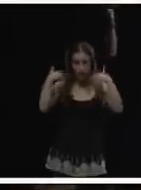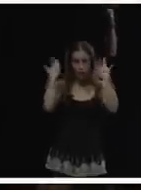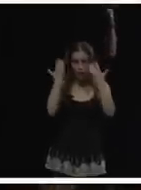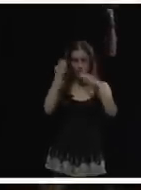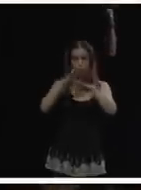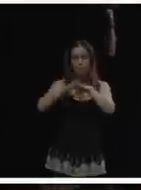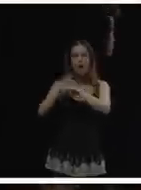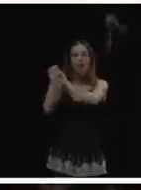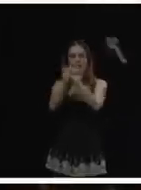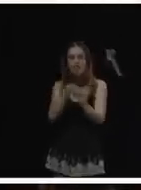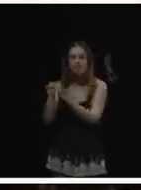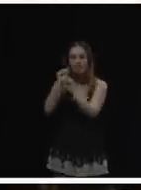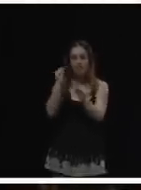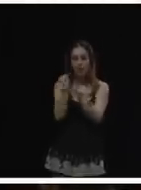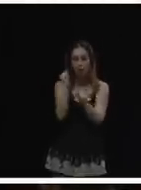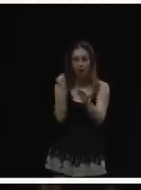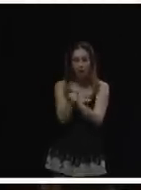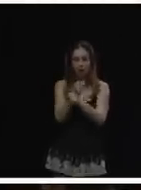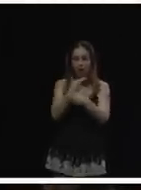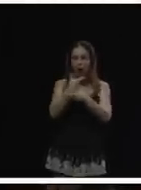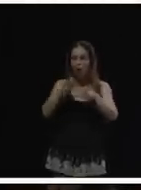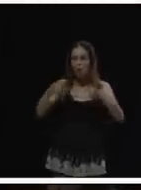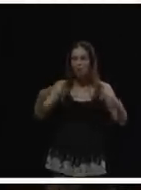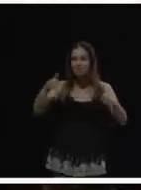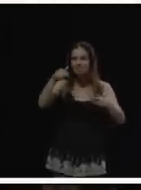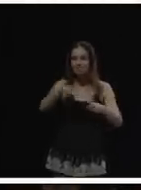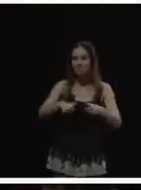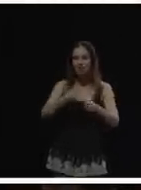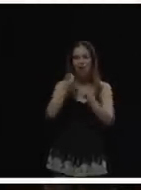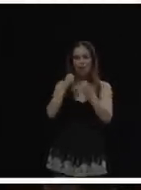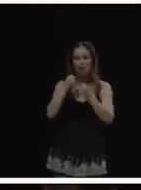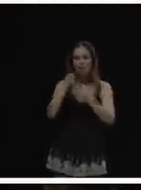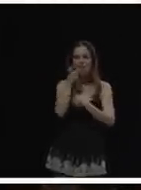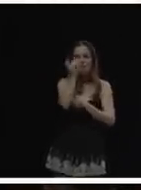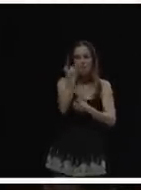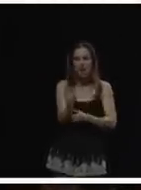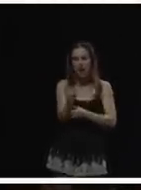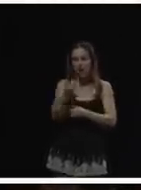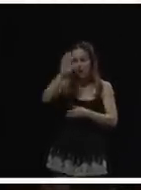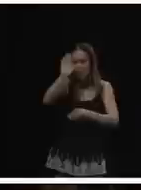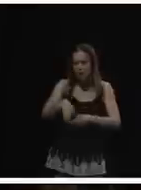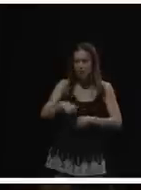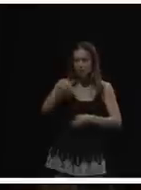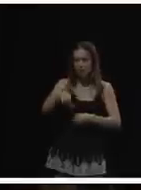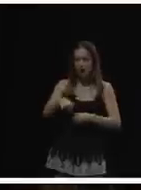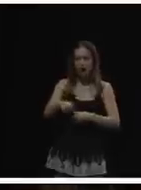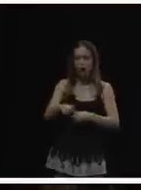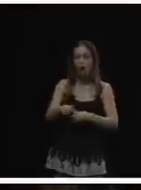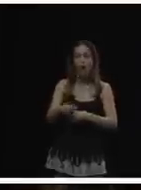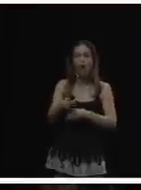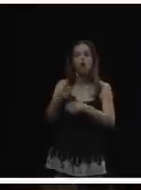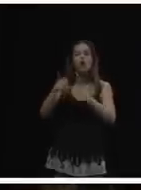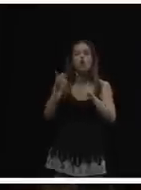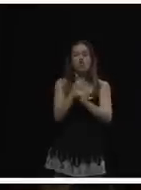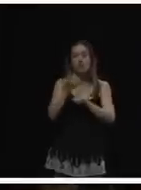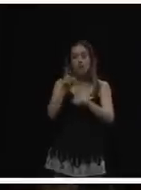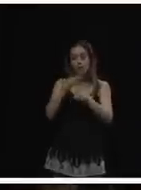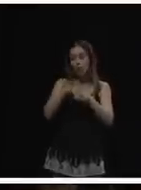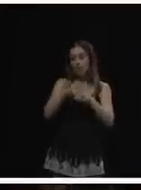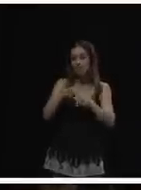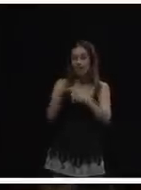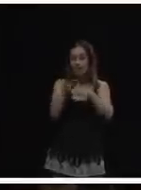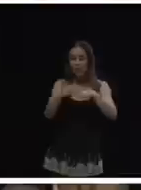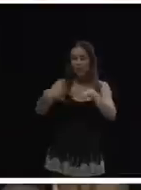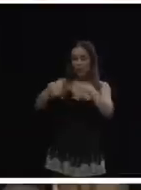defender los empleos, para aumentar fuertemente los salarios más bajos, para conseguir políticas de igualdad que nos han situado en la